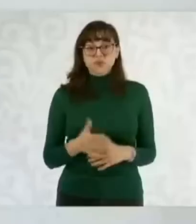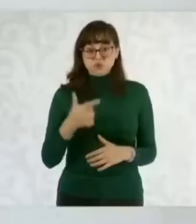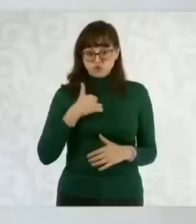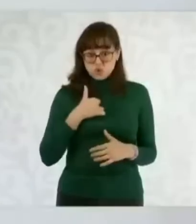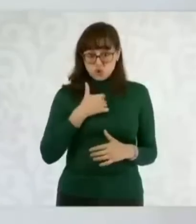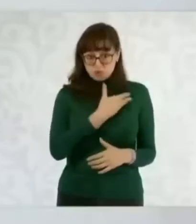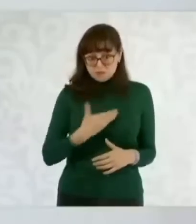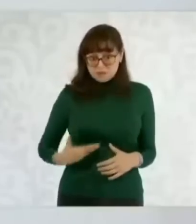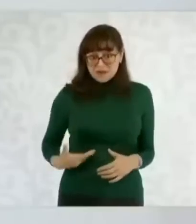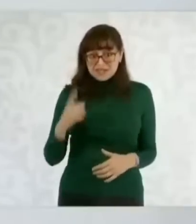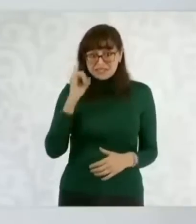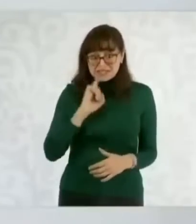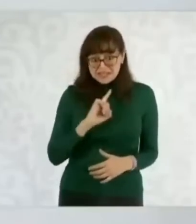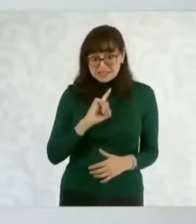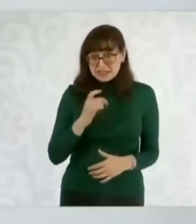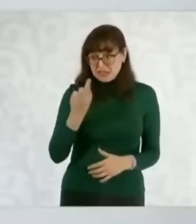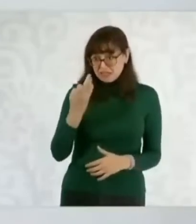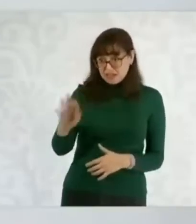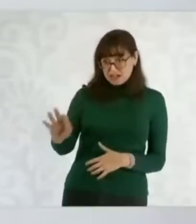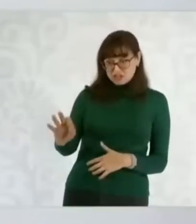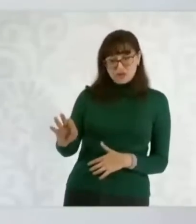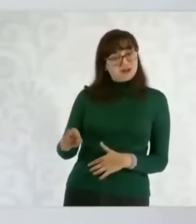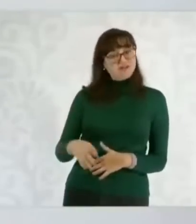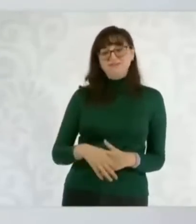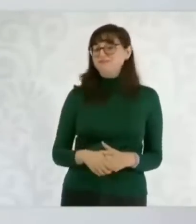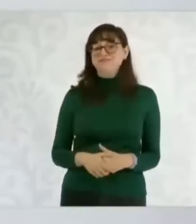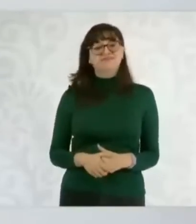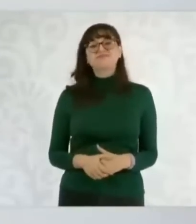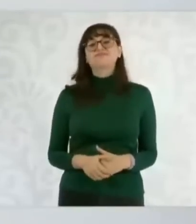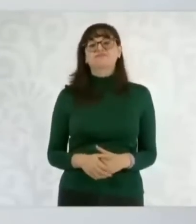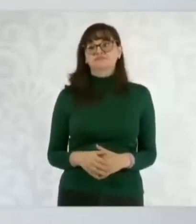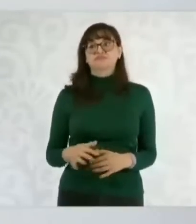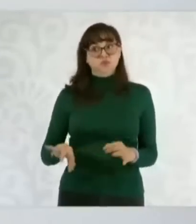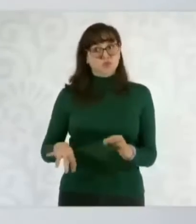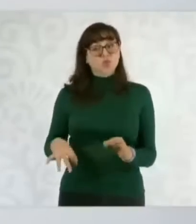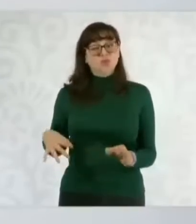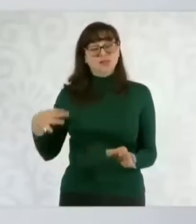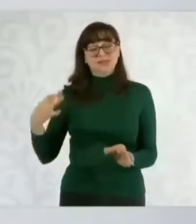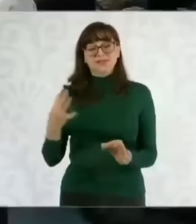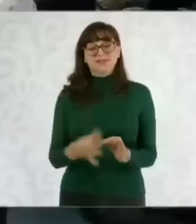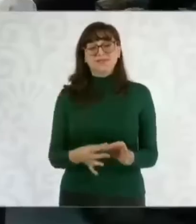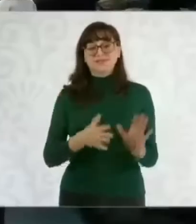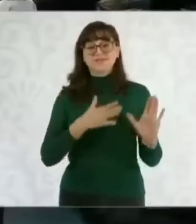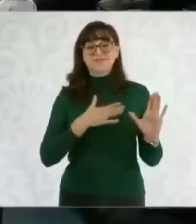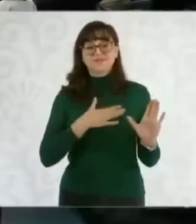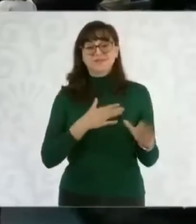para traicionar al pueblo, llegamos para cumplirle al pueblo de México.